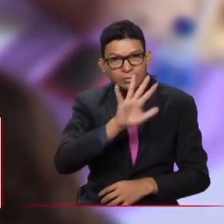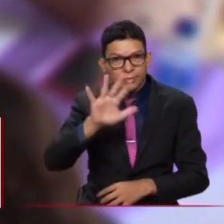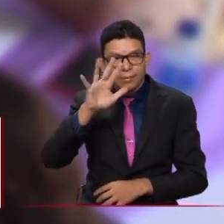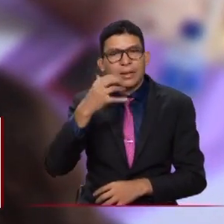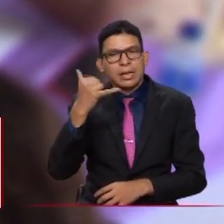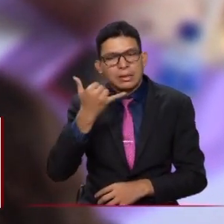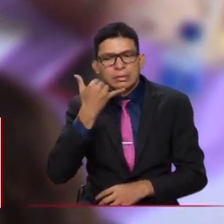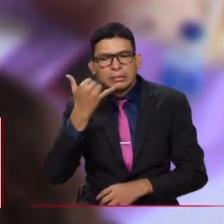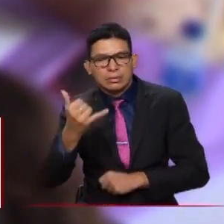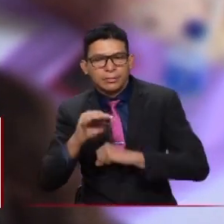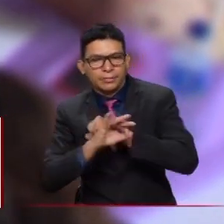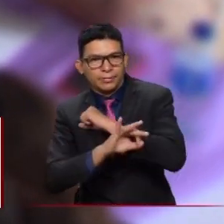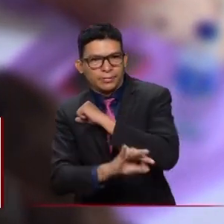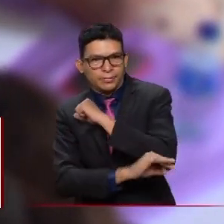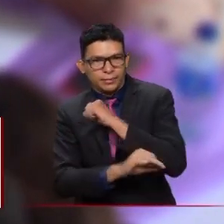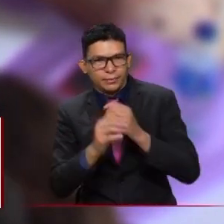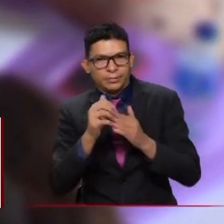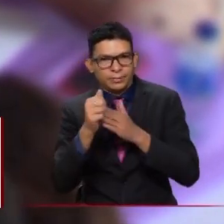de psicoorientación